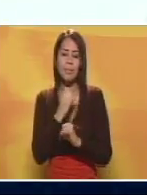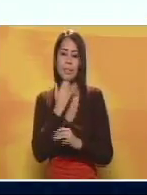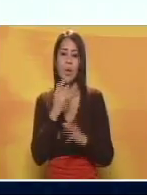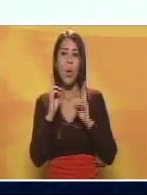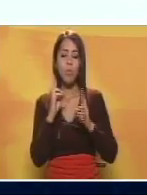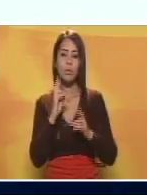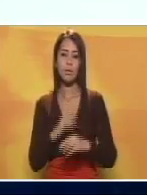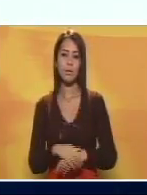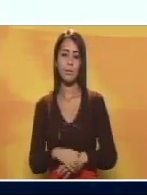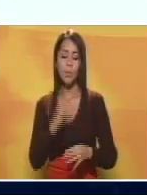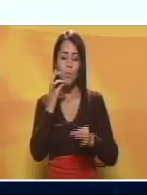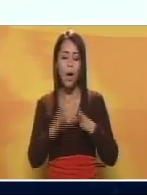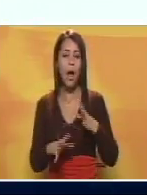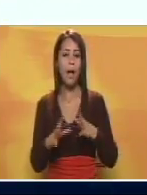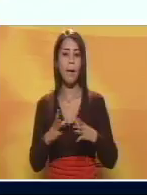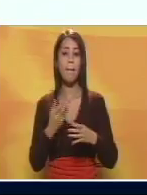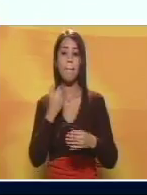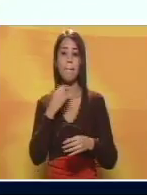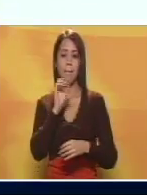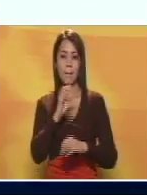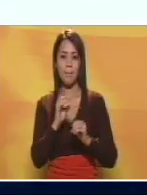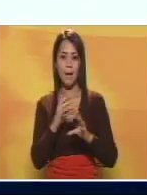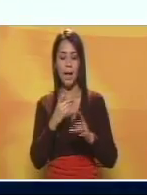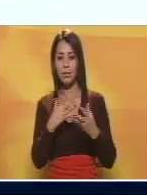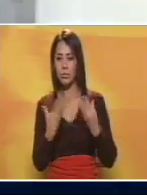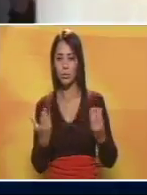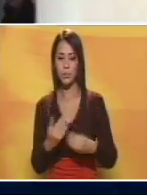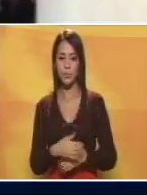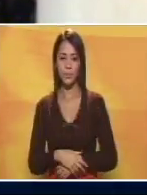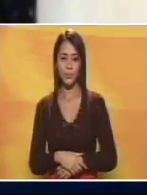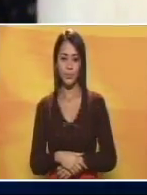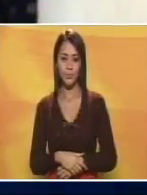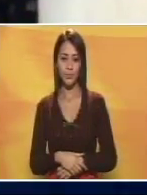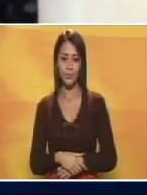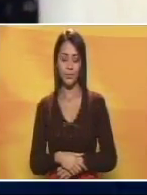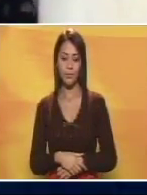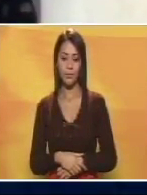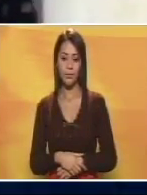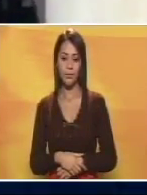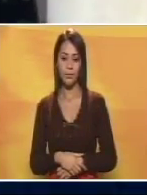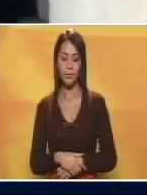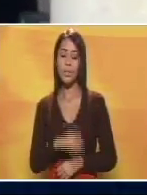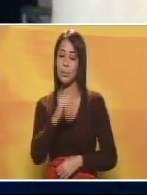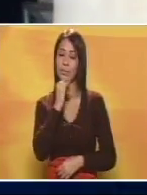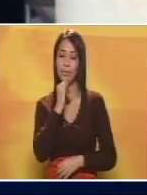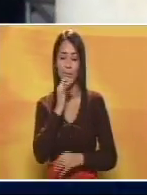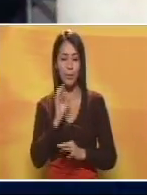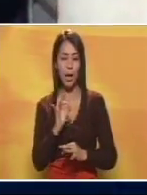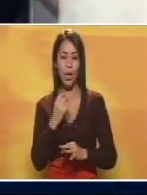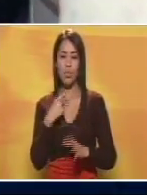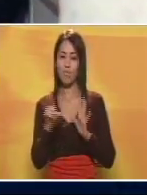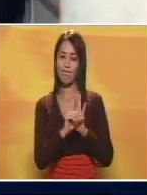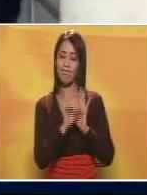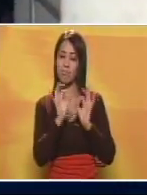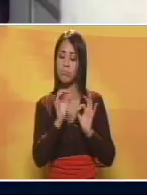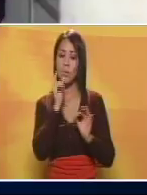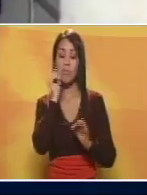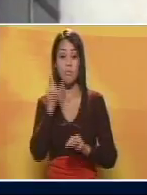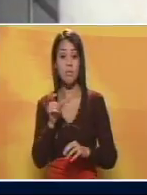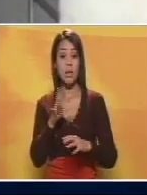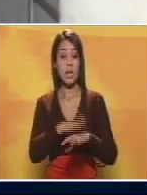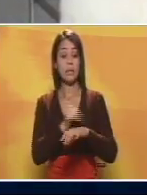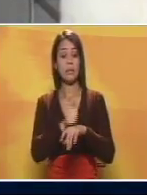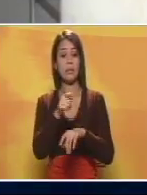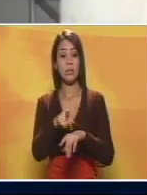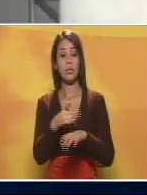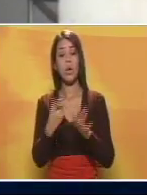Así que bendiciones, los quiero y los amo. Gracias por preocuparse y vamos por encima. Tal como había sido señalado por su representante legal, Farruko, acusado de